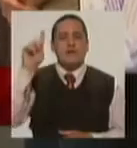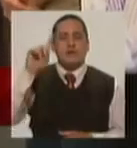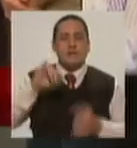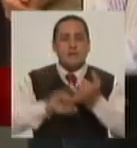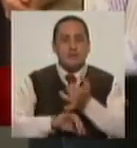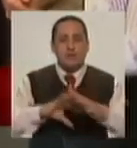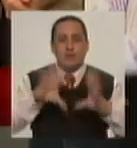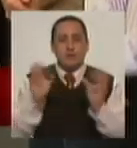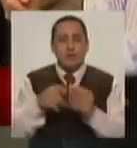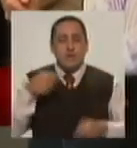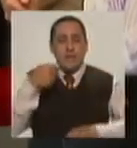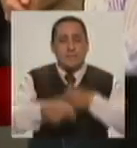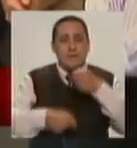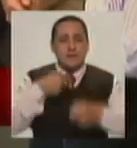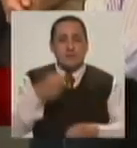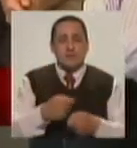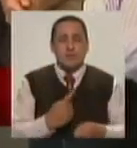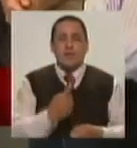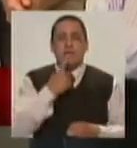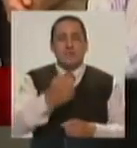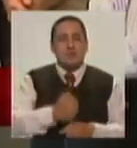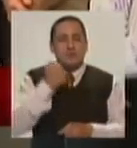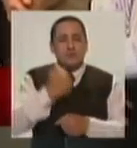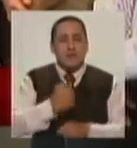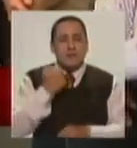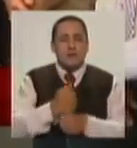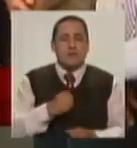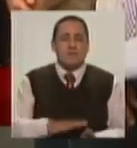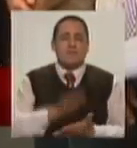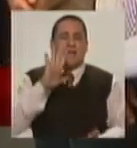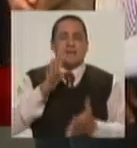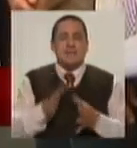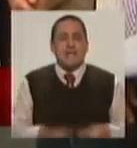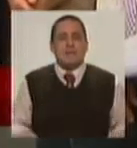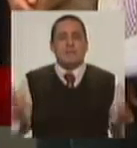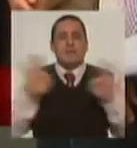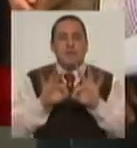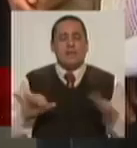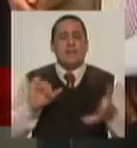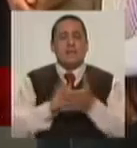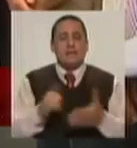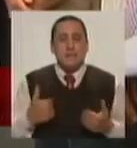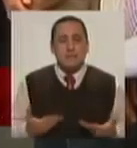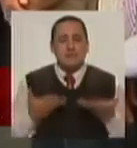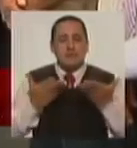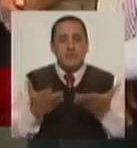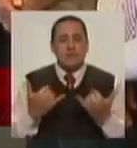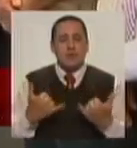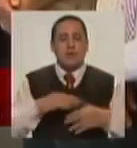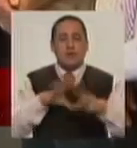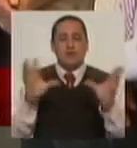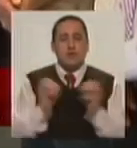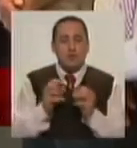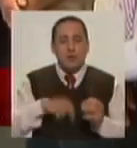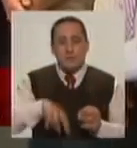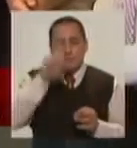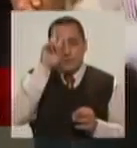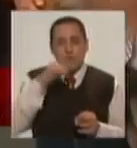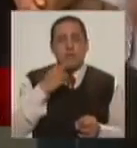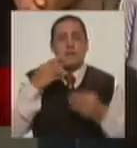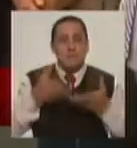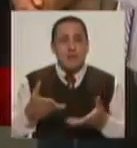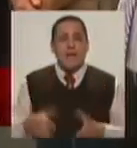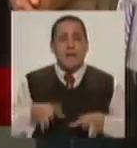de soles de inversión. Es una de las obras más importantes que estamos llevando a cabo en todo el país. Y va